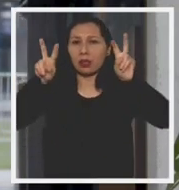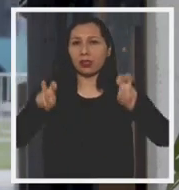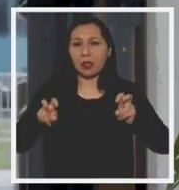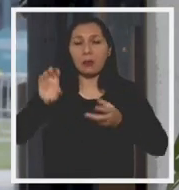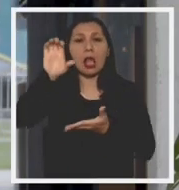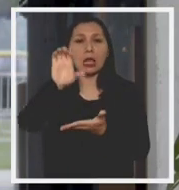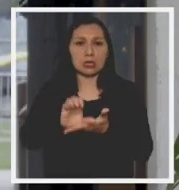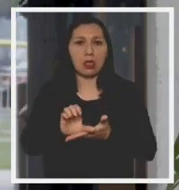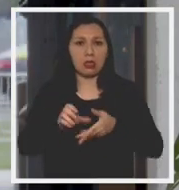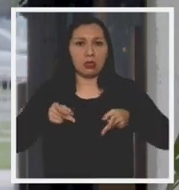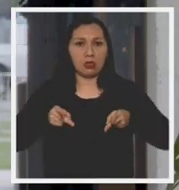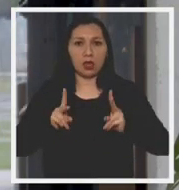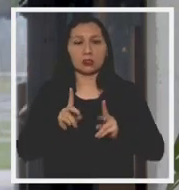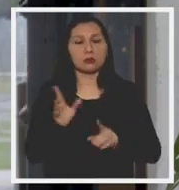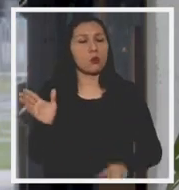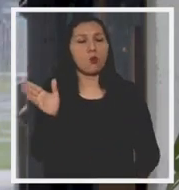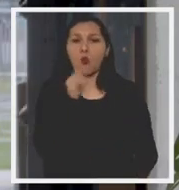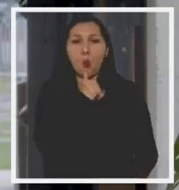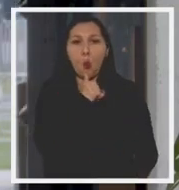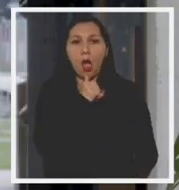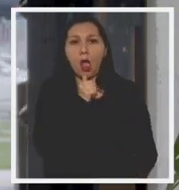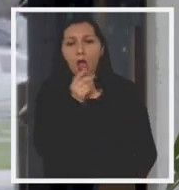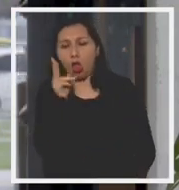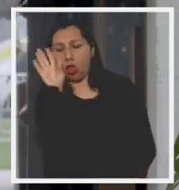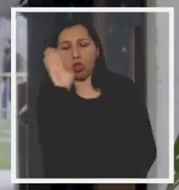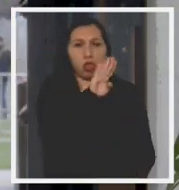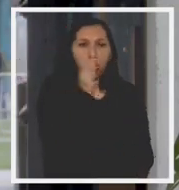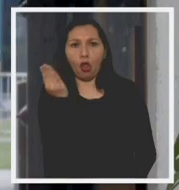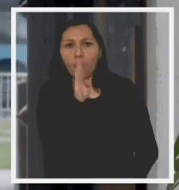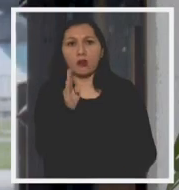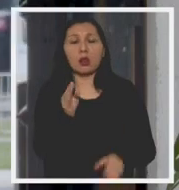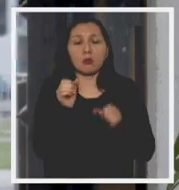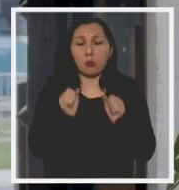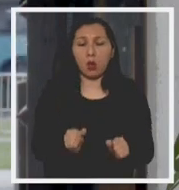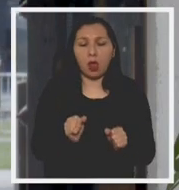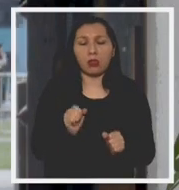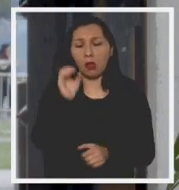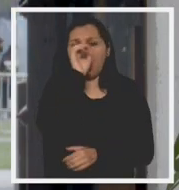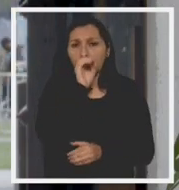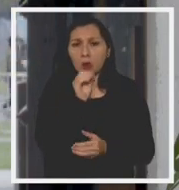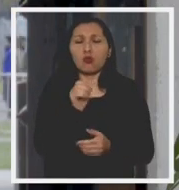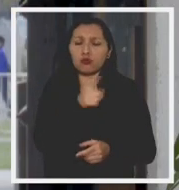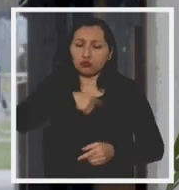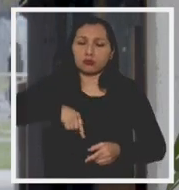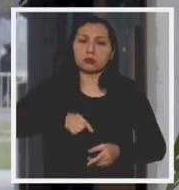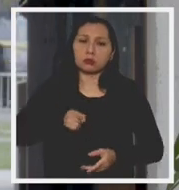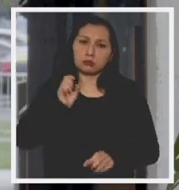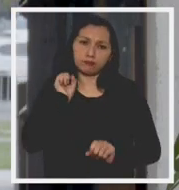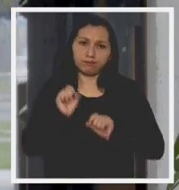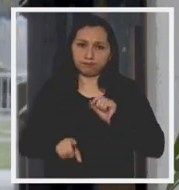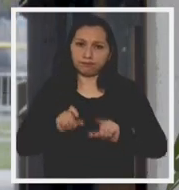del Estado de Derecho. No hay una dicotomía entre ambas posiciones y lo vamos a defender.